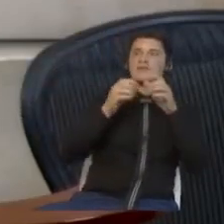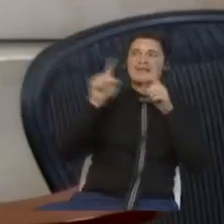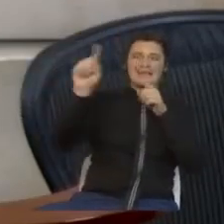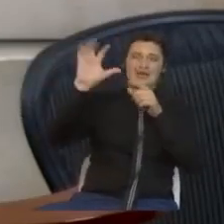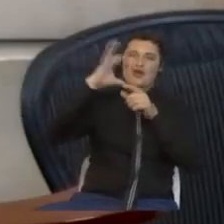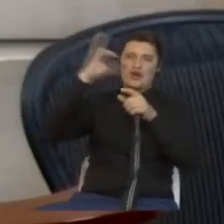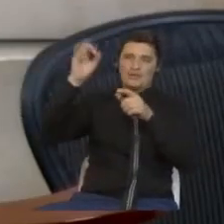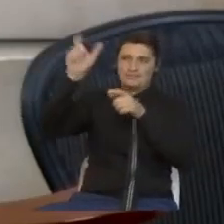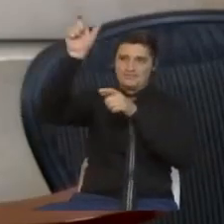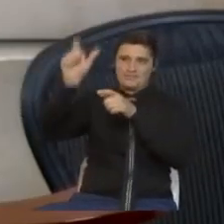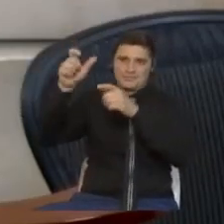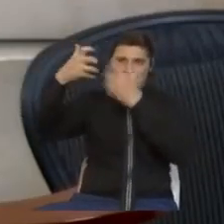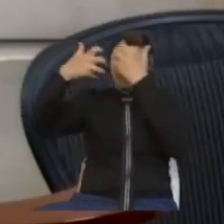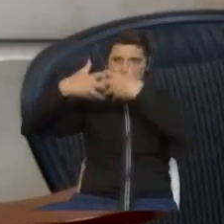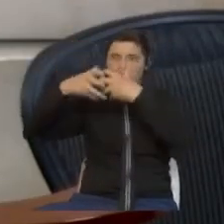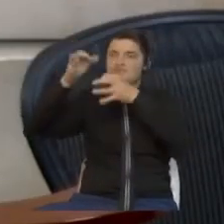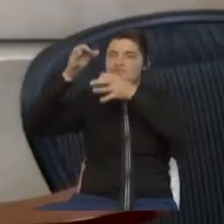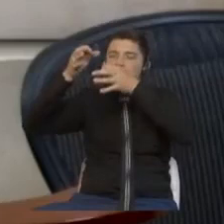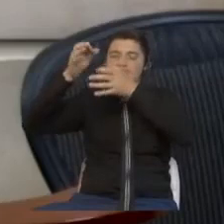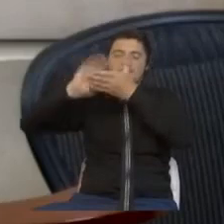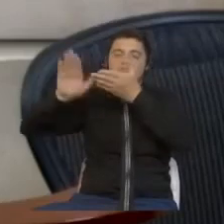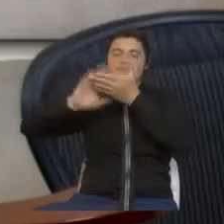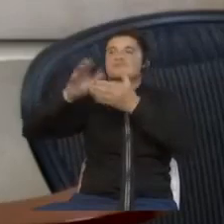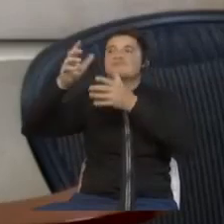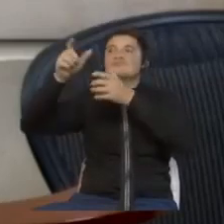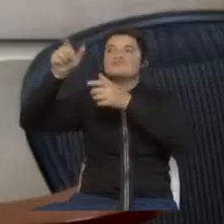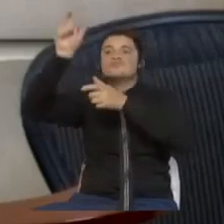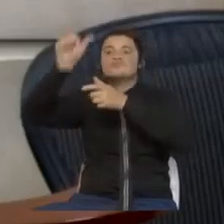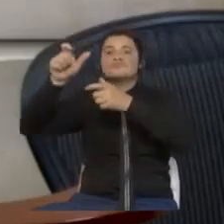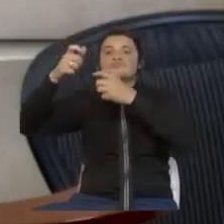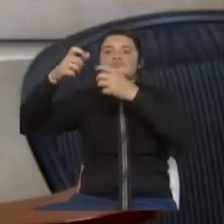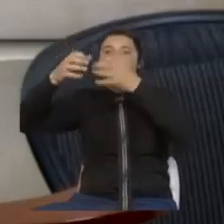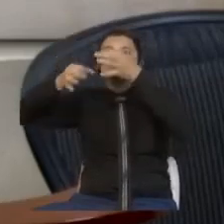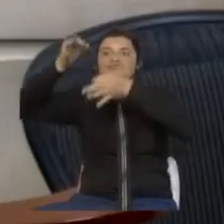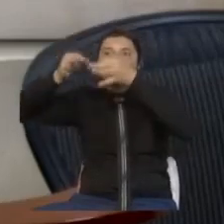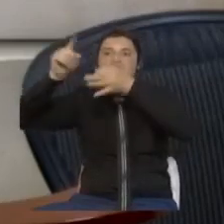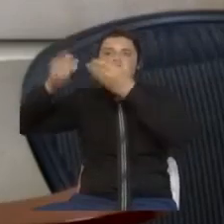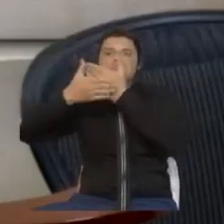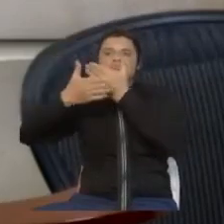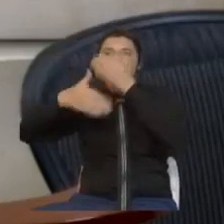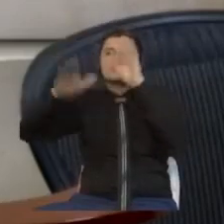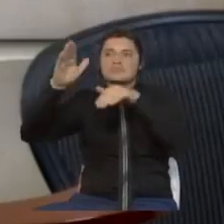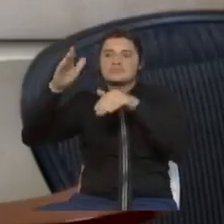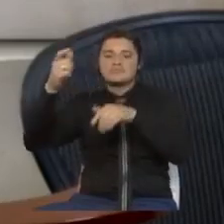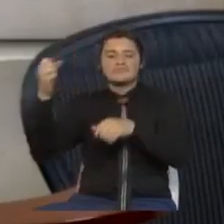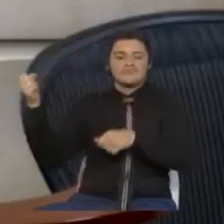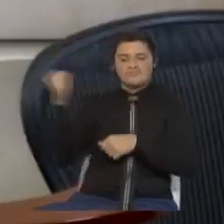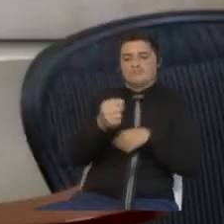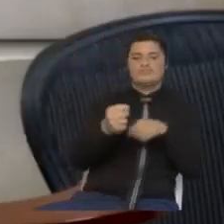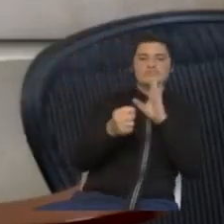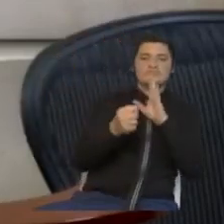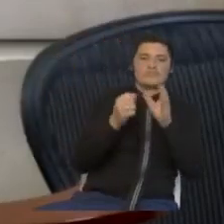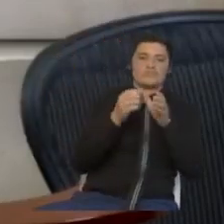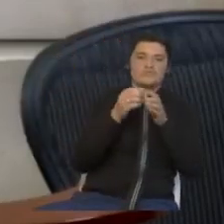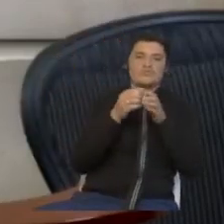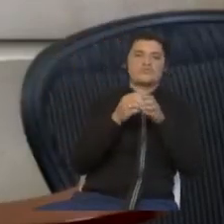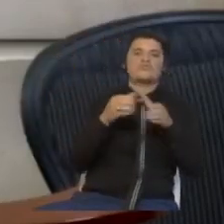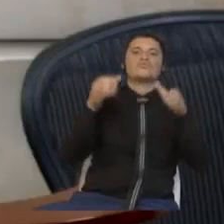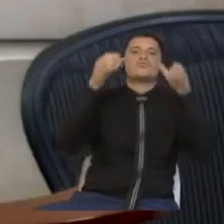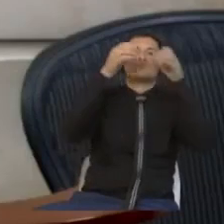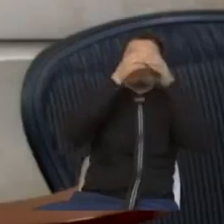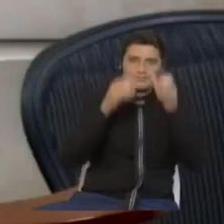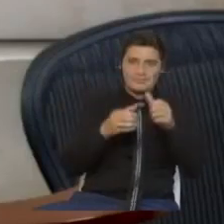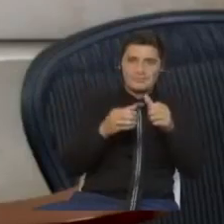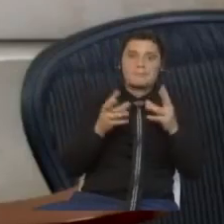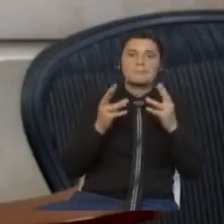elemento que es el que obliga y justifica que el congreso de la república intervenga que es la ponderación